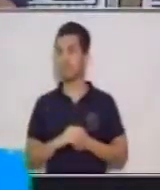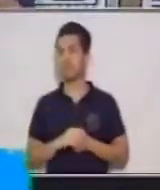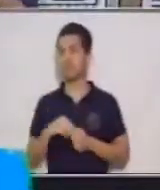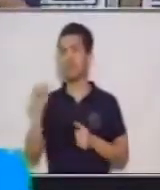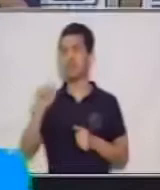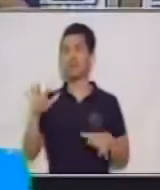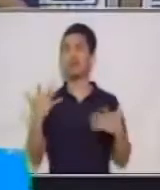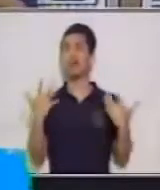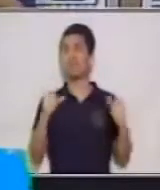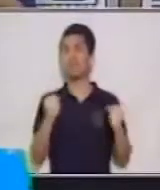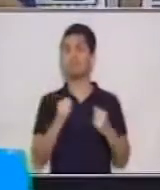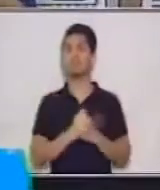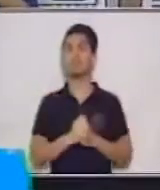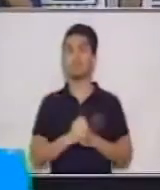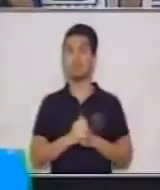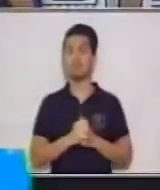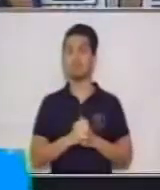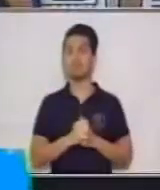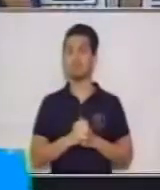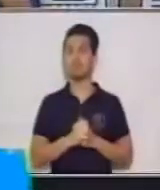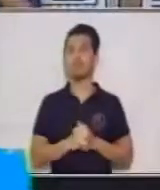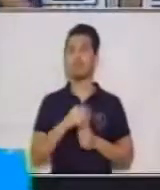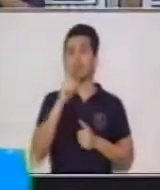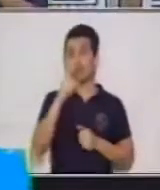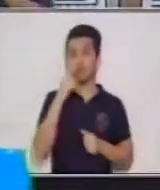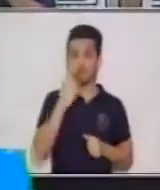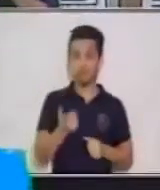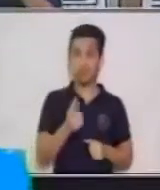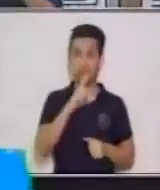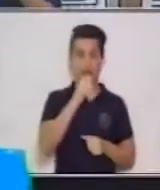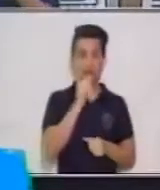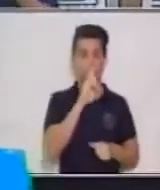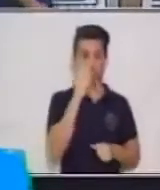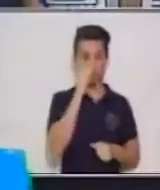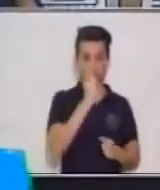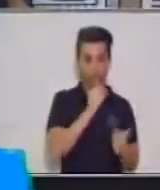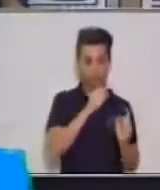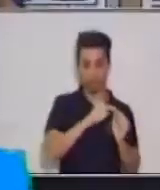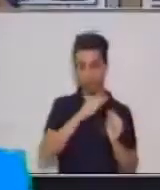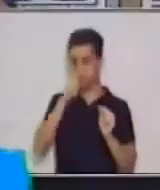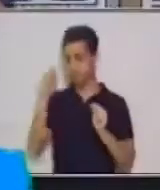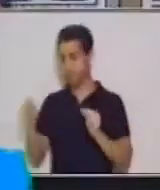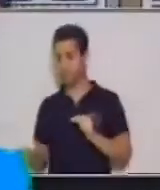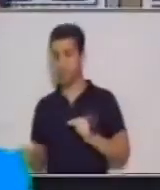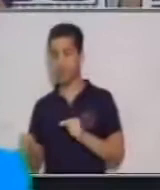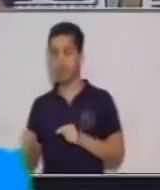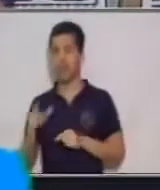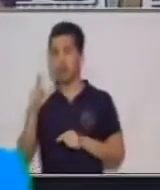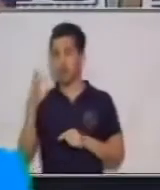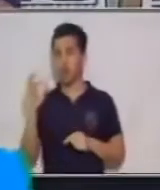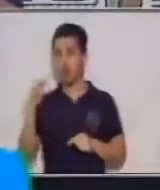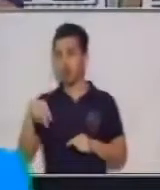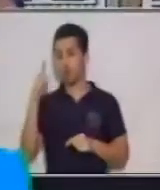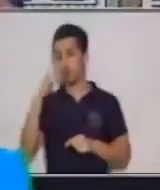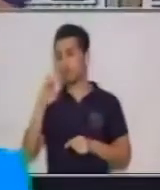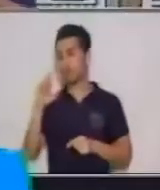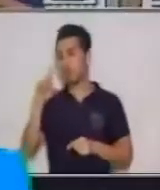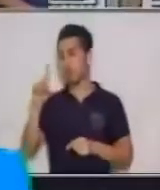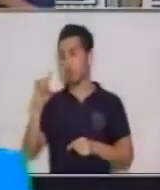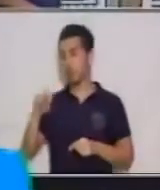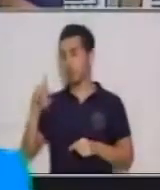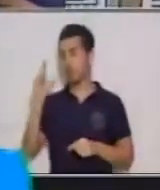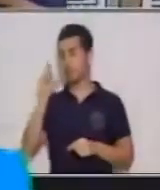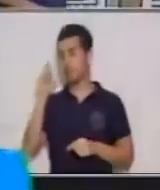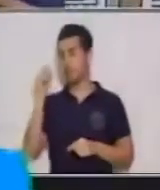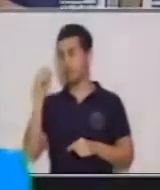vas a hacer? Ya escuchaste causas y consecuencias. Estoy segura que en el tiempo que ha transcurrido desde que despertaste hasta este